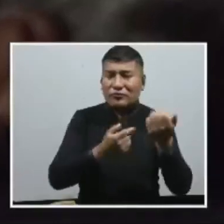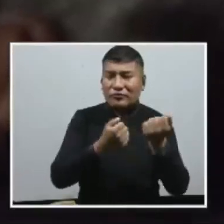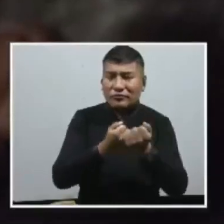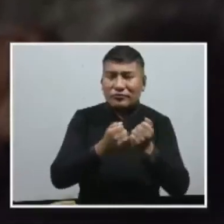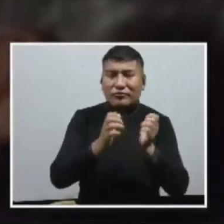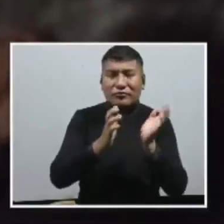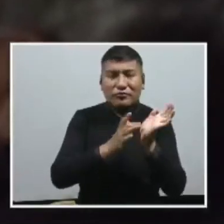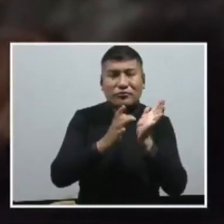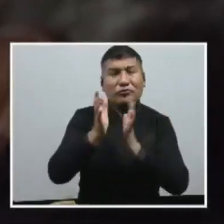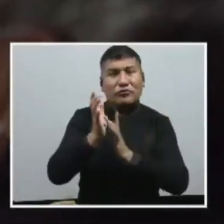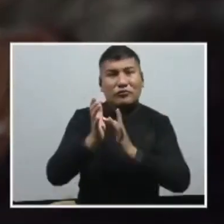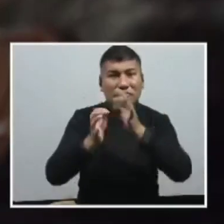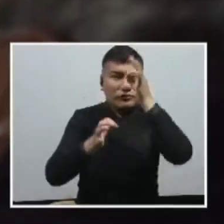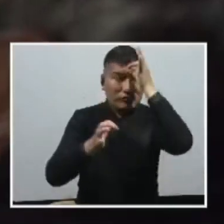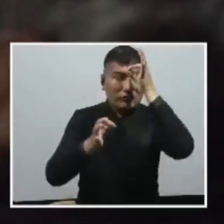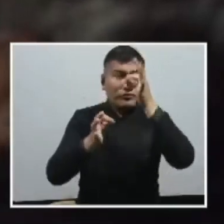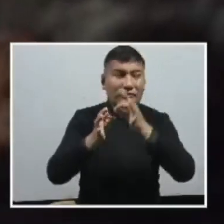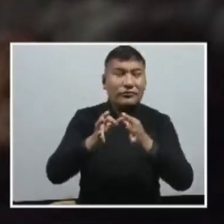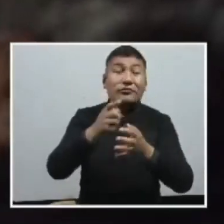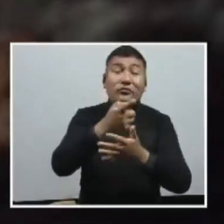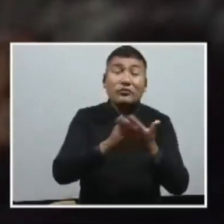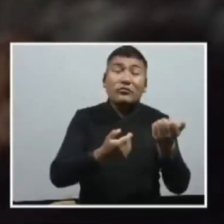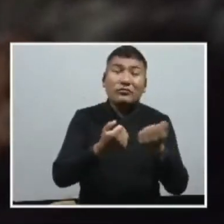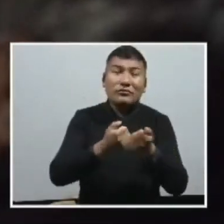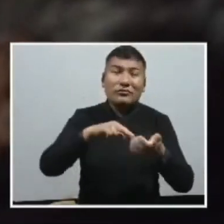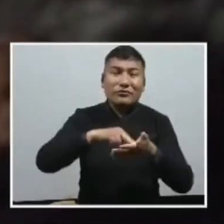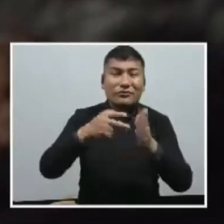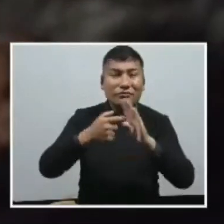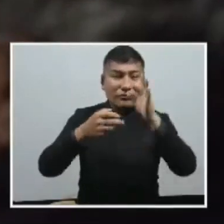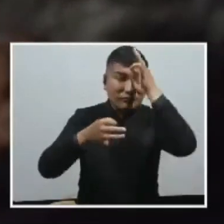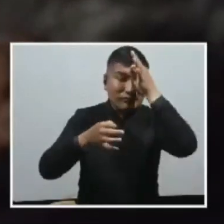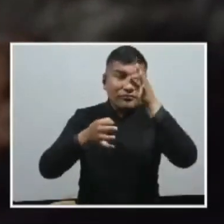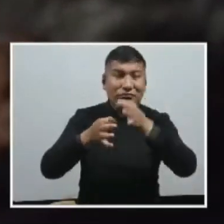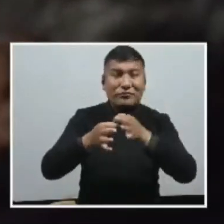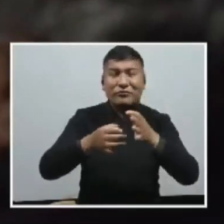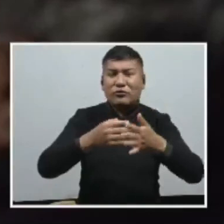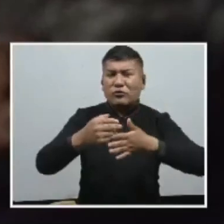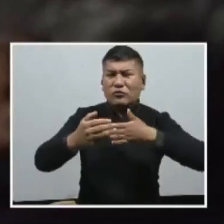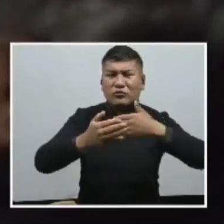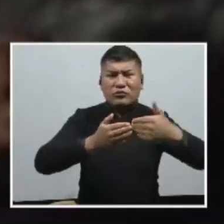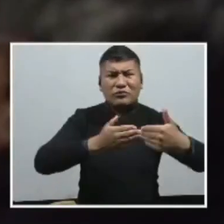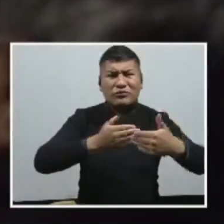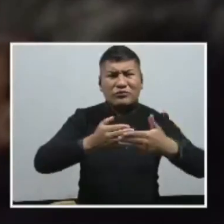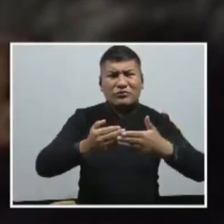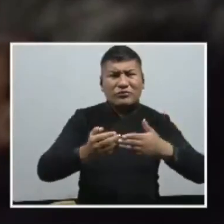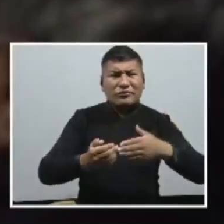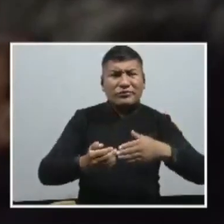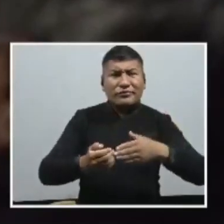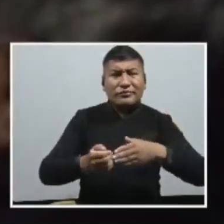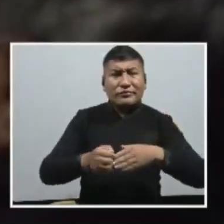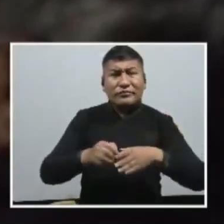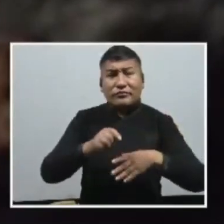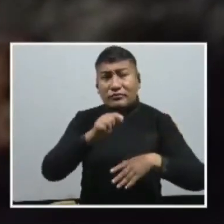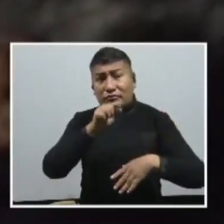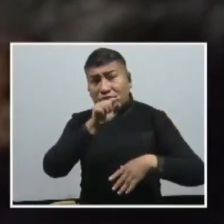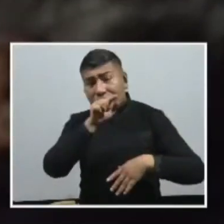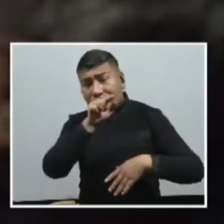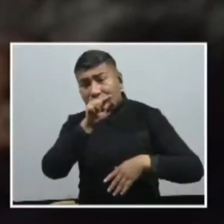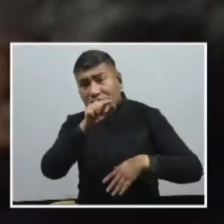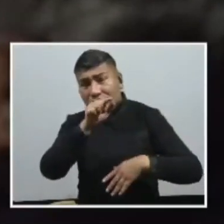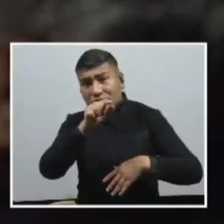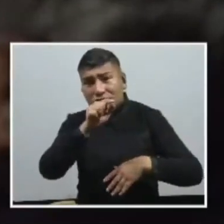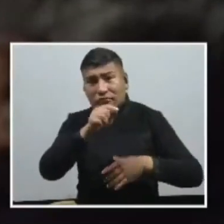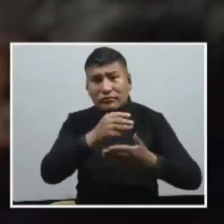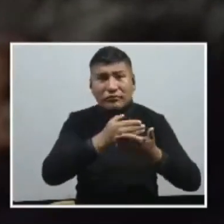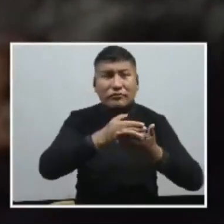la fe. Confiar es tener fe. A pesar de que los que tiene delante le pueden expulsar